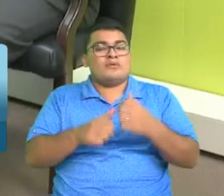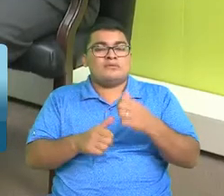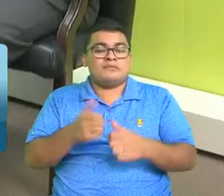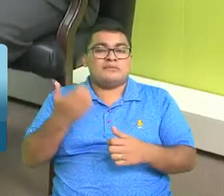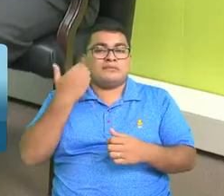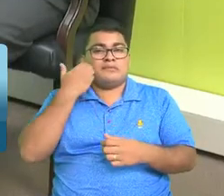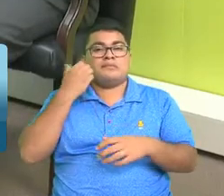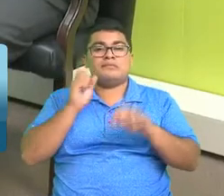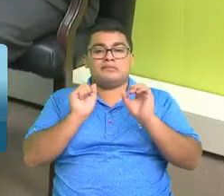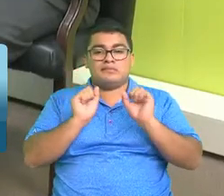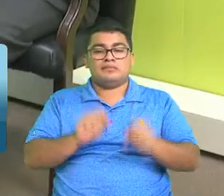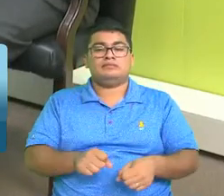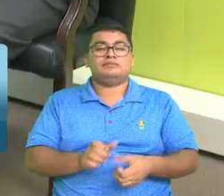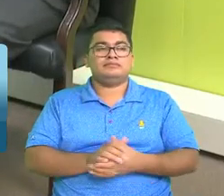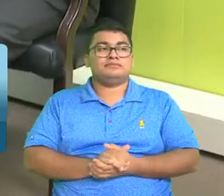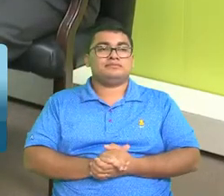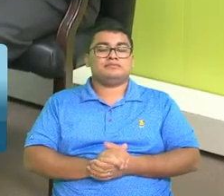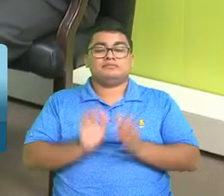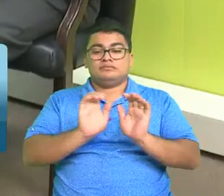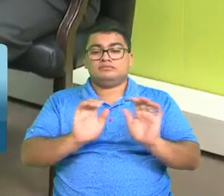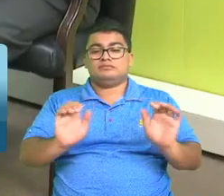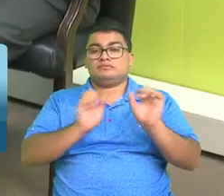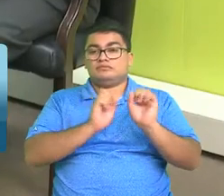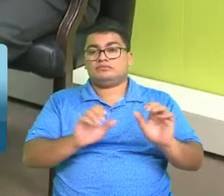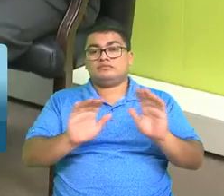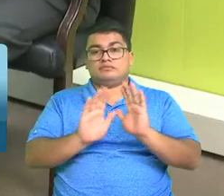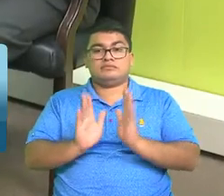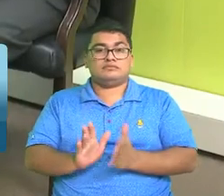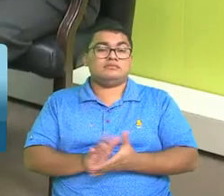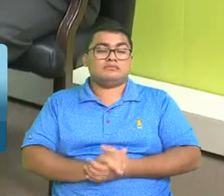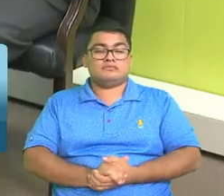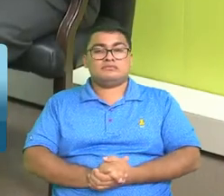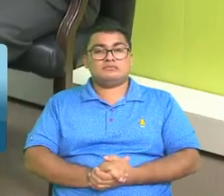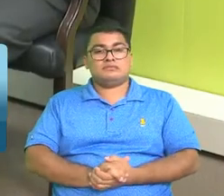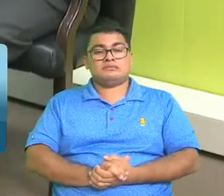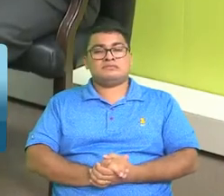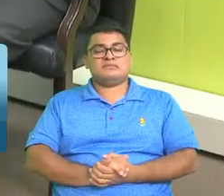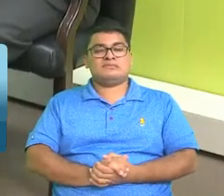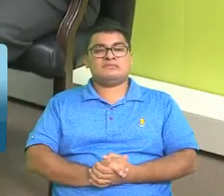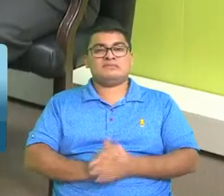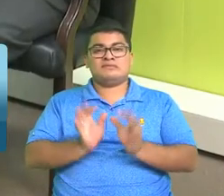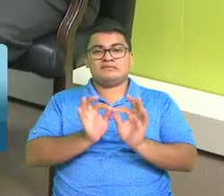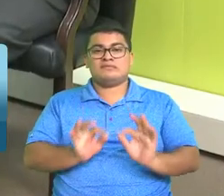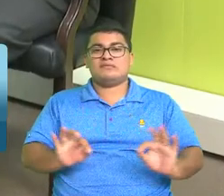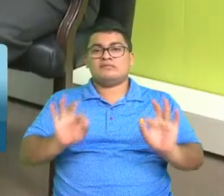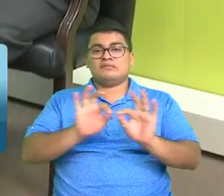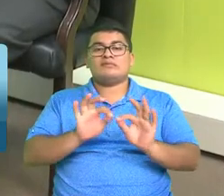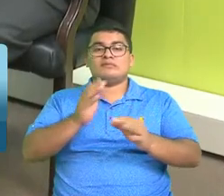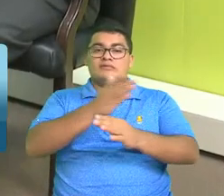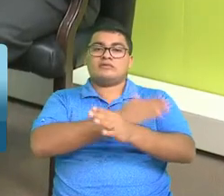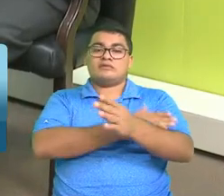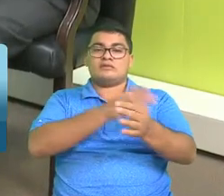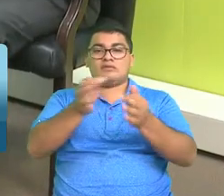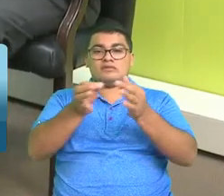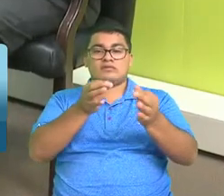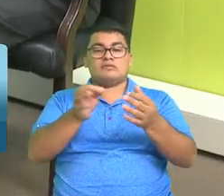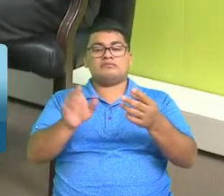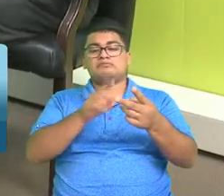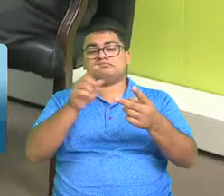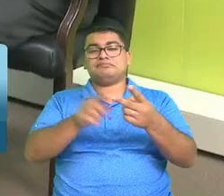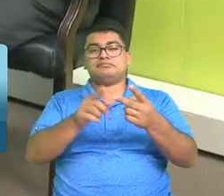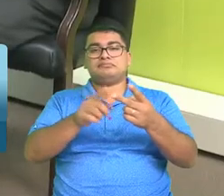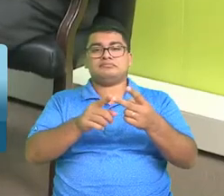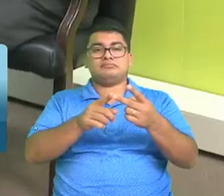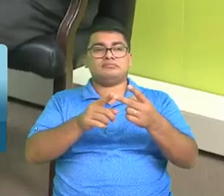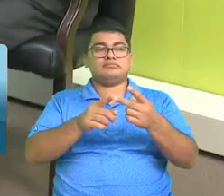pueden presentarse en el niño o la niña? Ok, creo que la más importante es la que es te la mencioné, ¿verdad? Y lo otro es